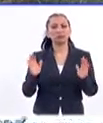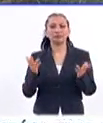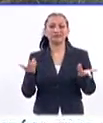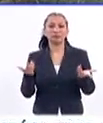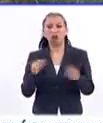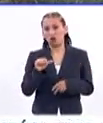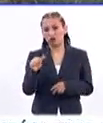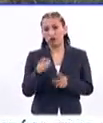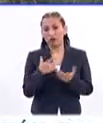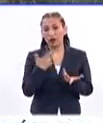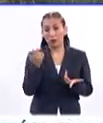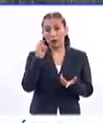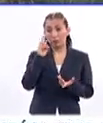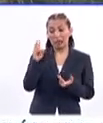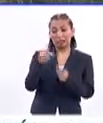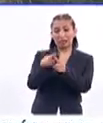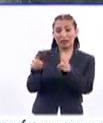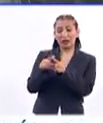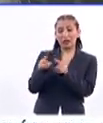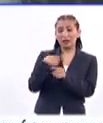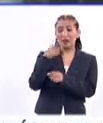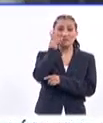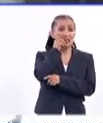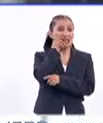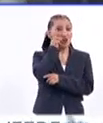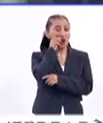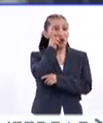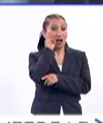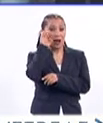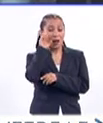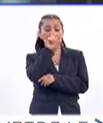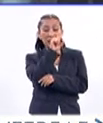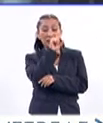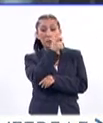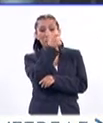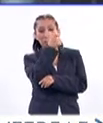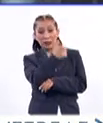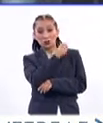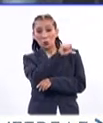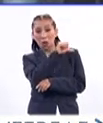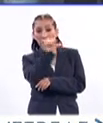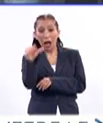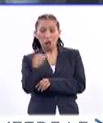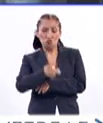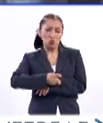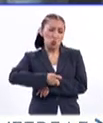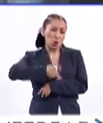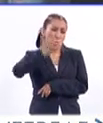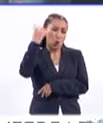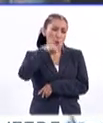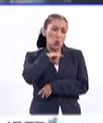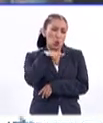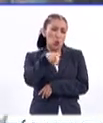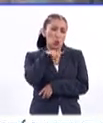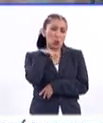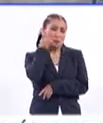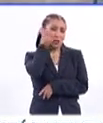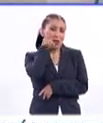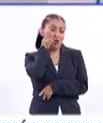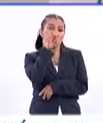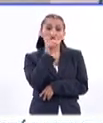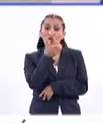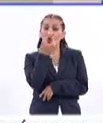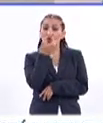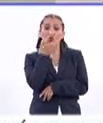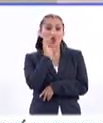Y otra cosa, que puedes encontrar una variedad de vinos, desde €1, o sea, desde 20 pesos, hasta el más caro. Allá no